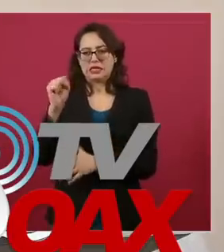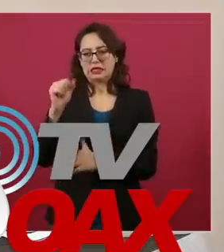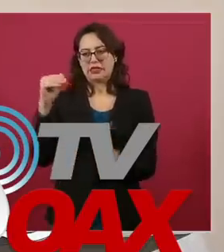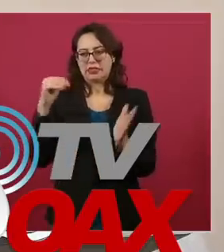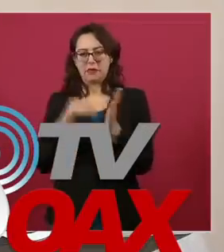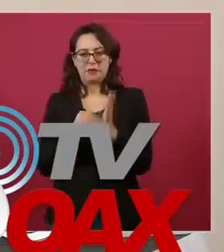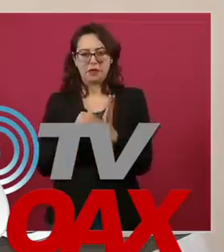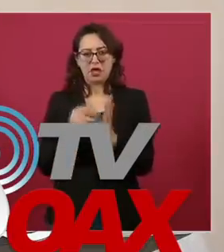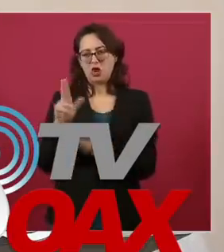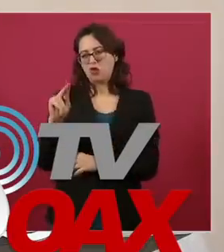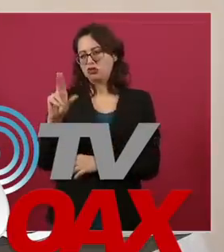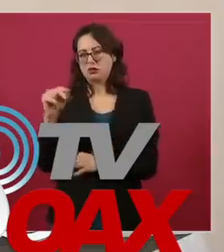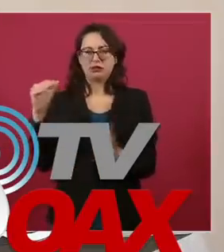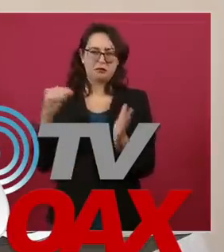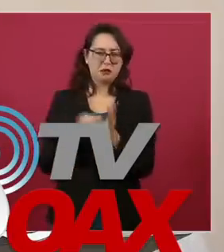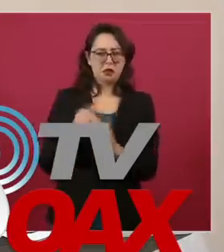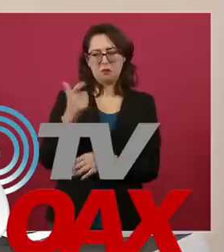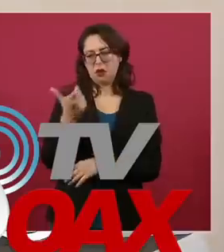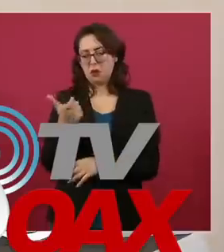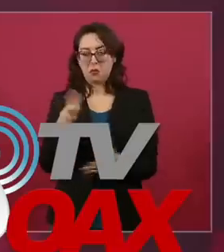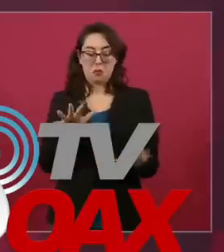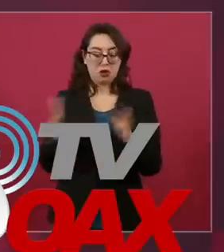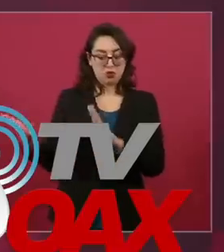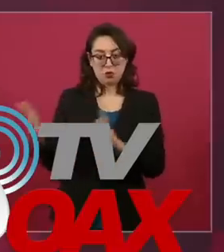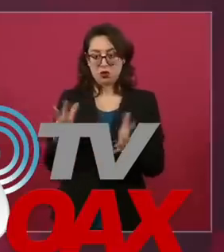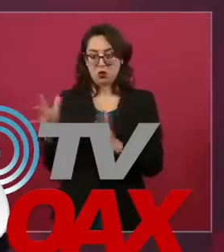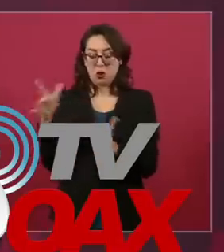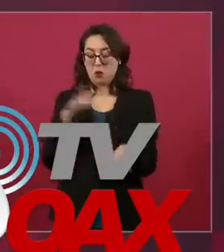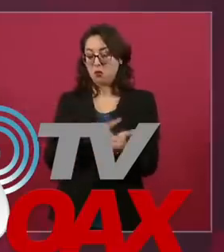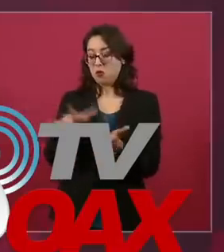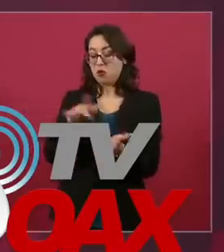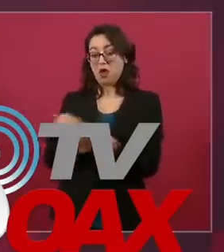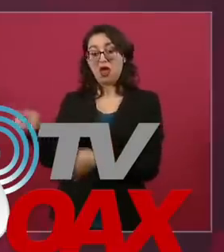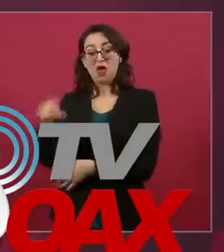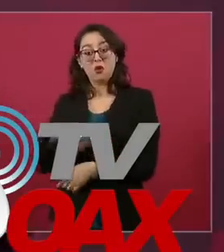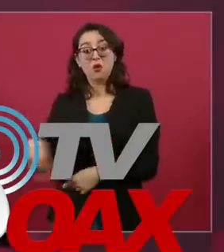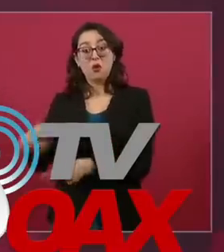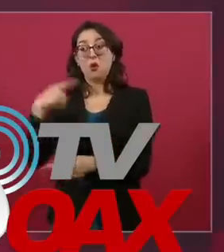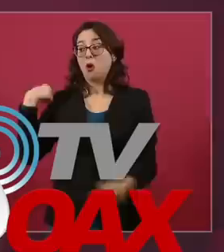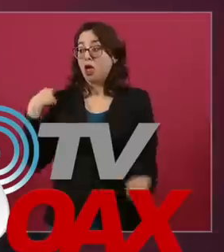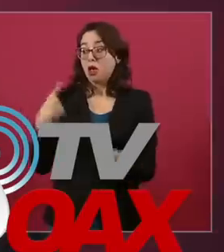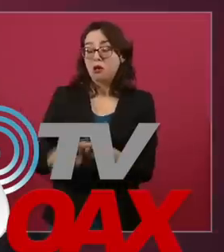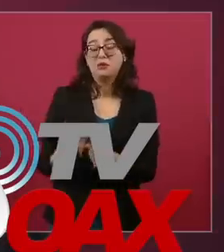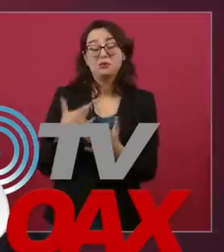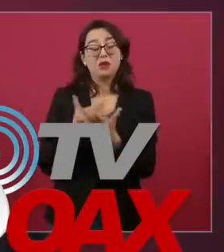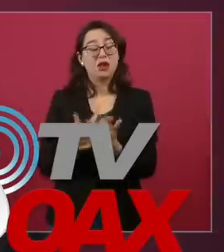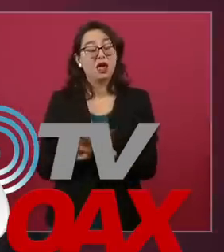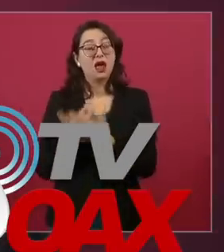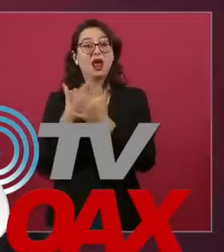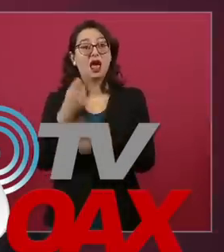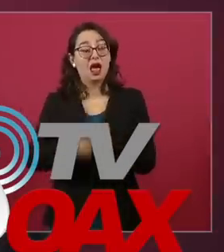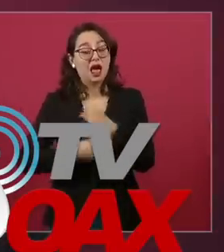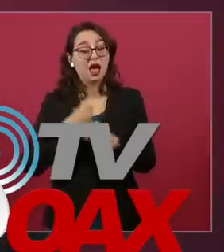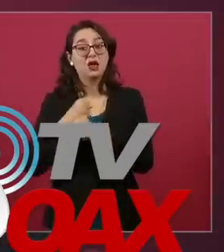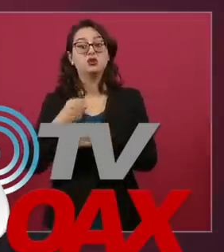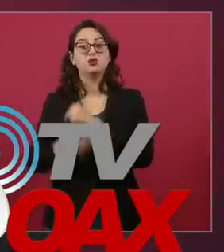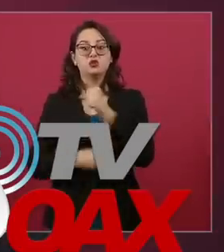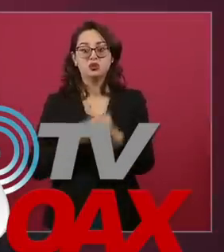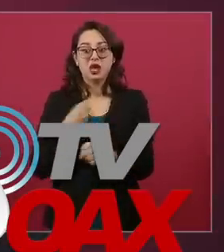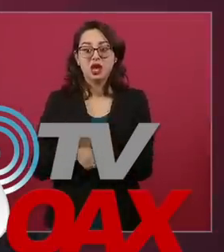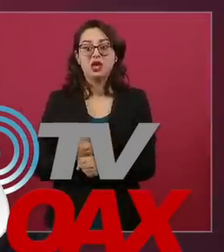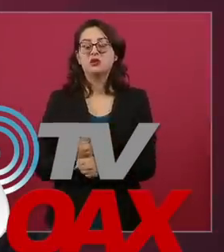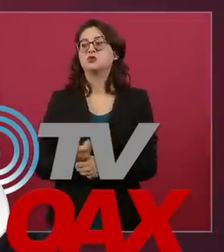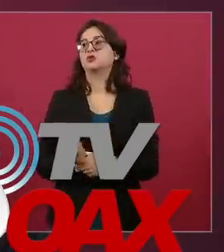60,000 pesos, 80,000 pesos, pero nunca han recibido nada, los han maltratado, los